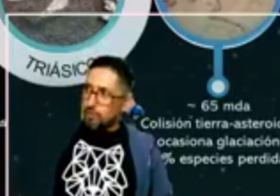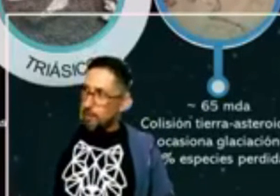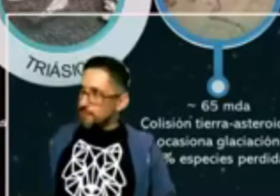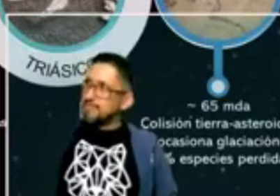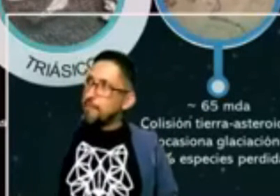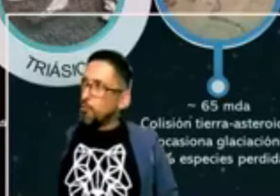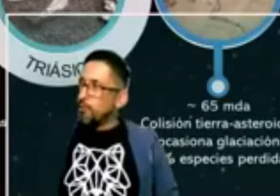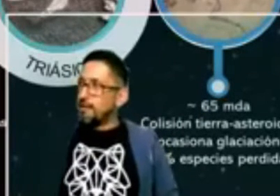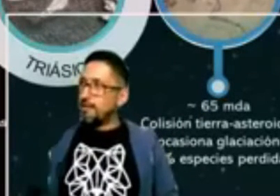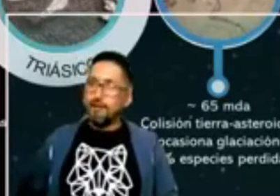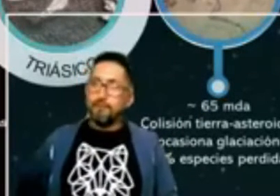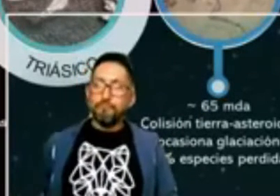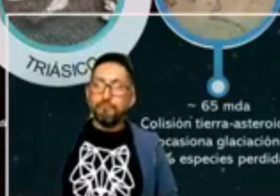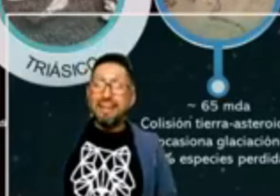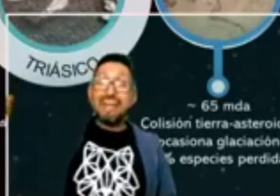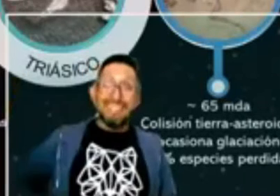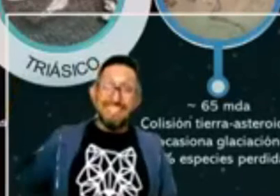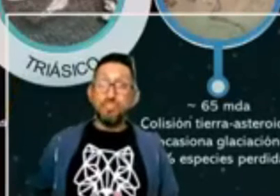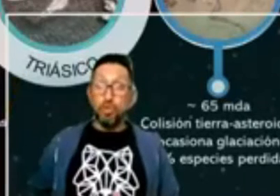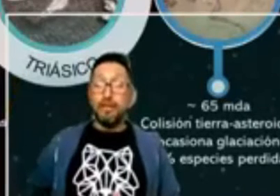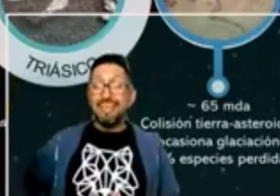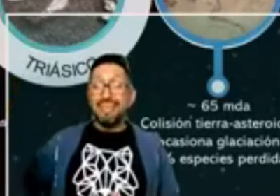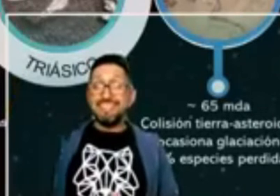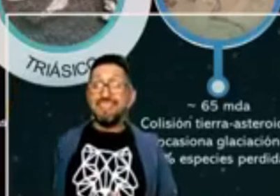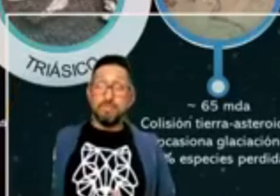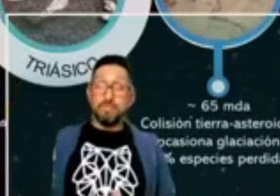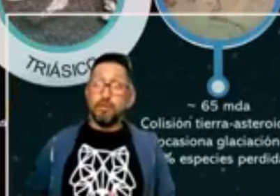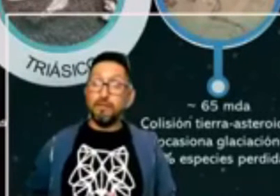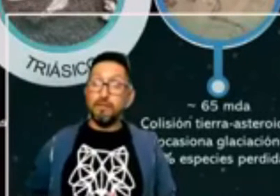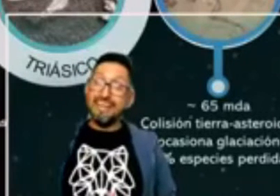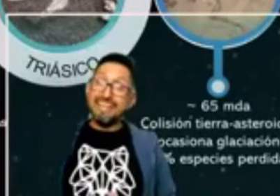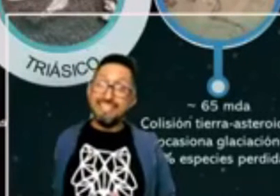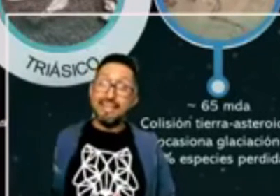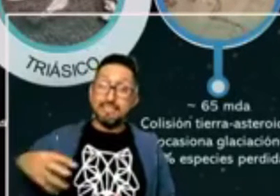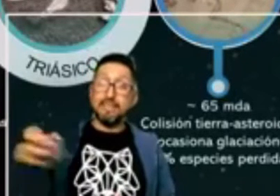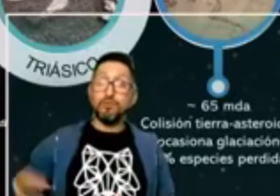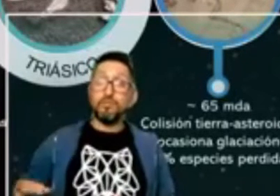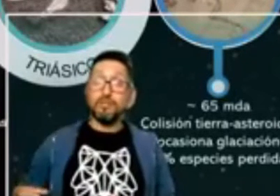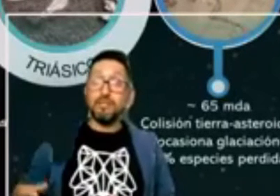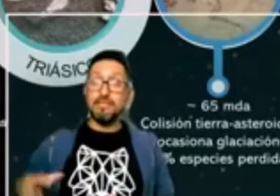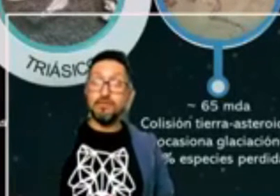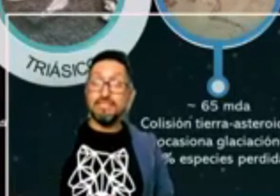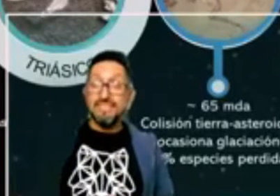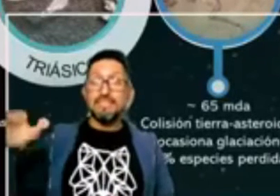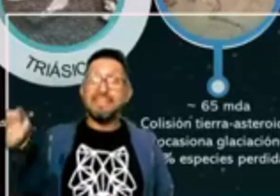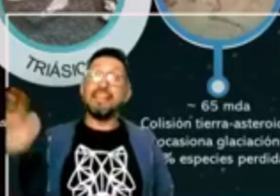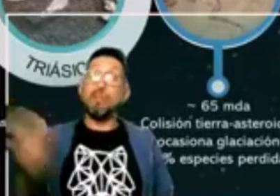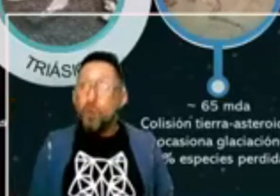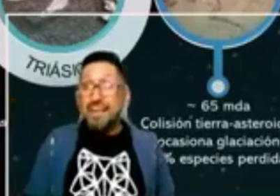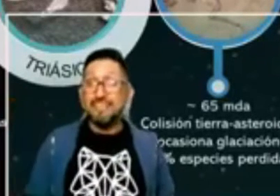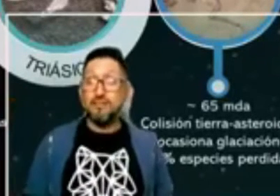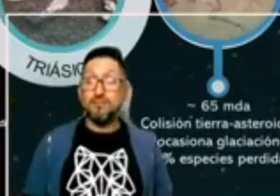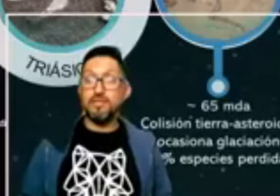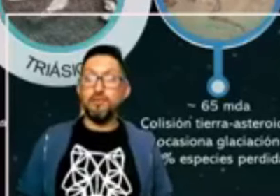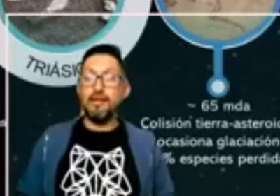esto además tapó la cantidad de sol que estaba disponible para que las algas hicieran fotosíntesis, entonces se redujo